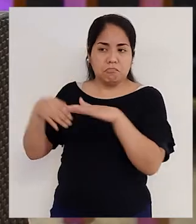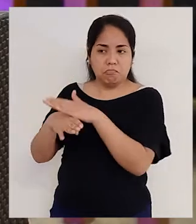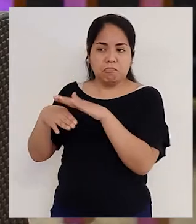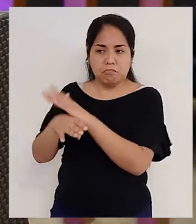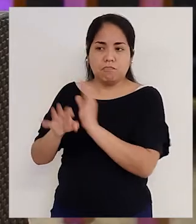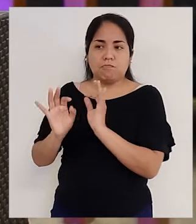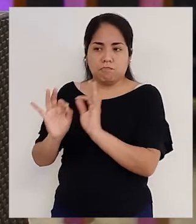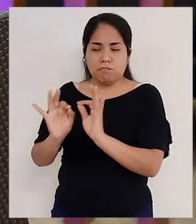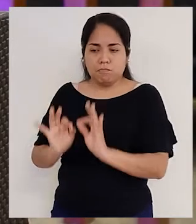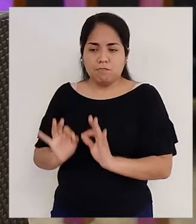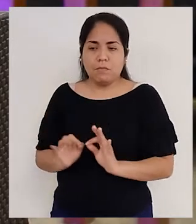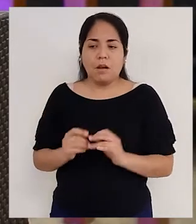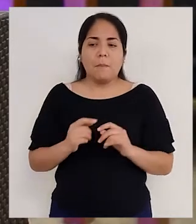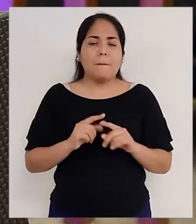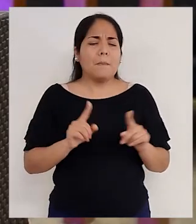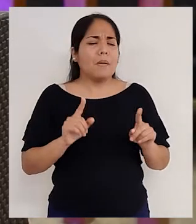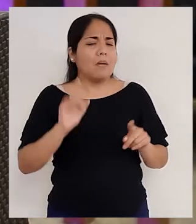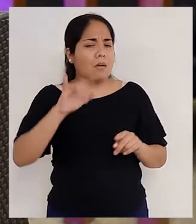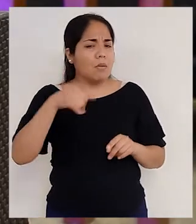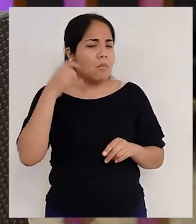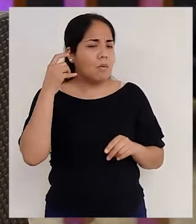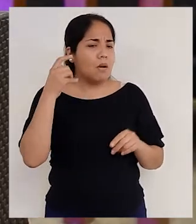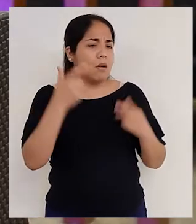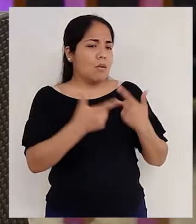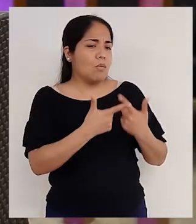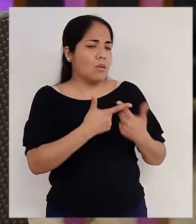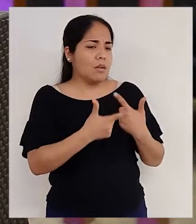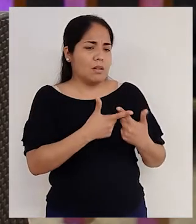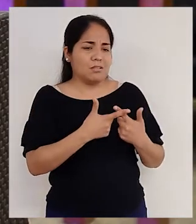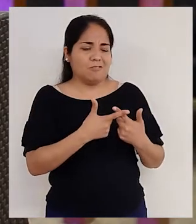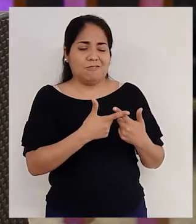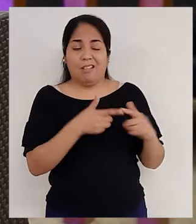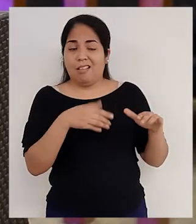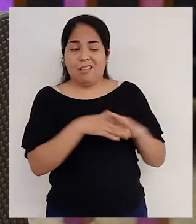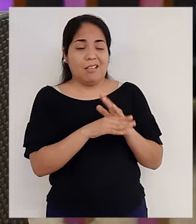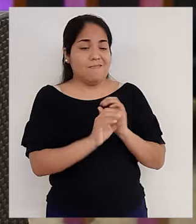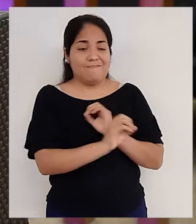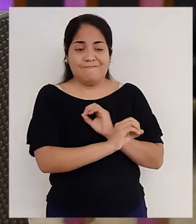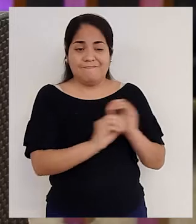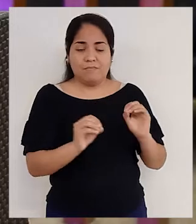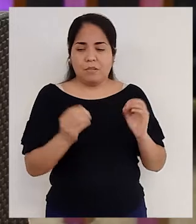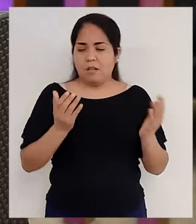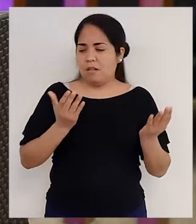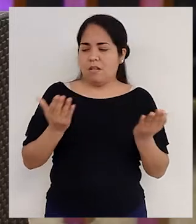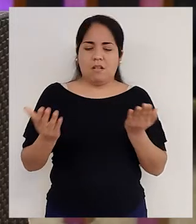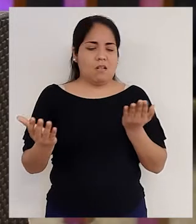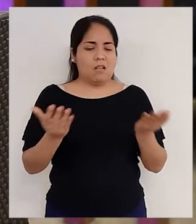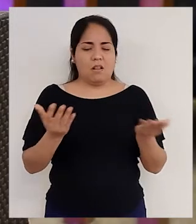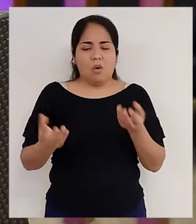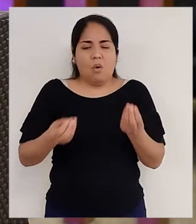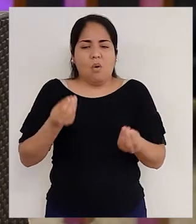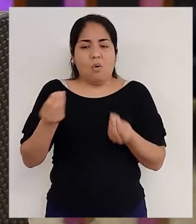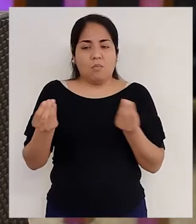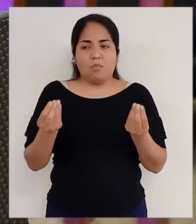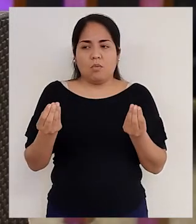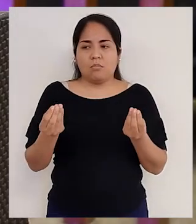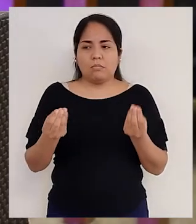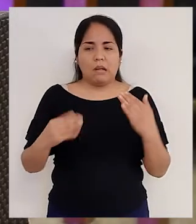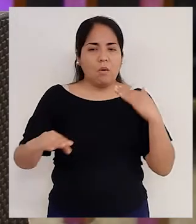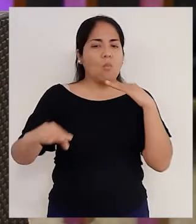ciudad accesible, en el cambio de San Juan de Lurigancho no. ¿Cómo podemos hacer ese paralelo? ¿Cómo poder hacer un match para